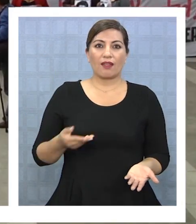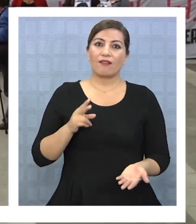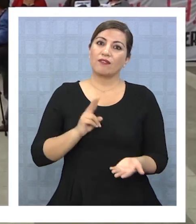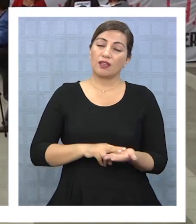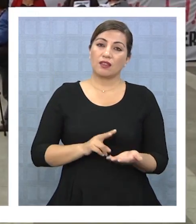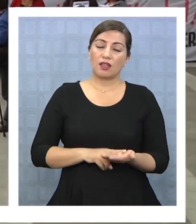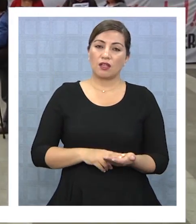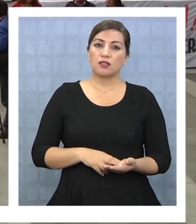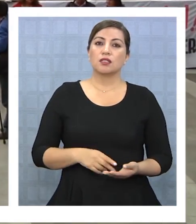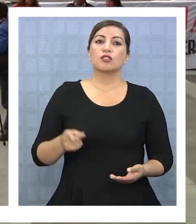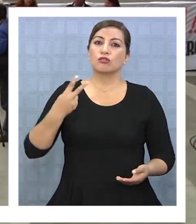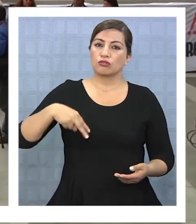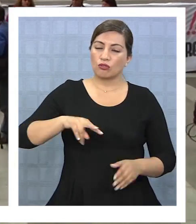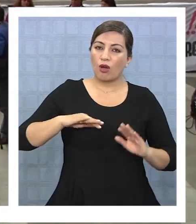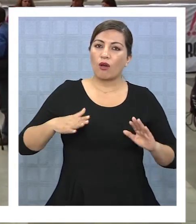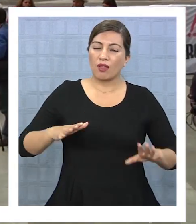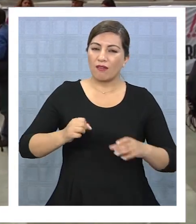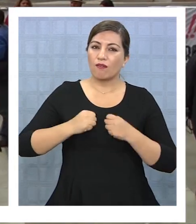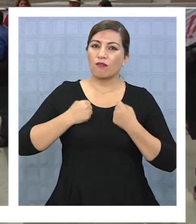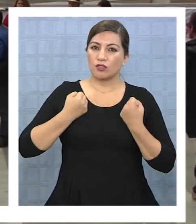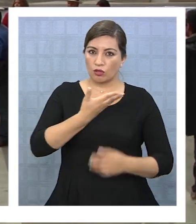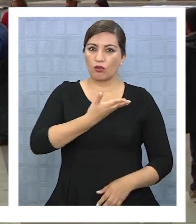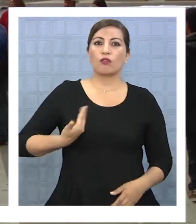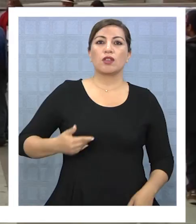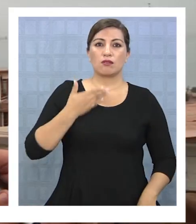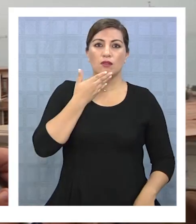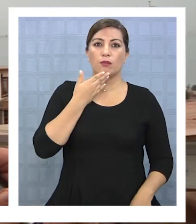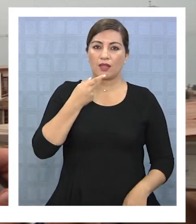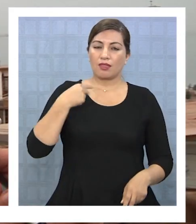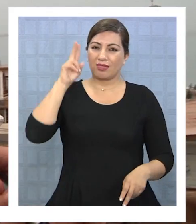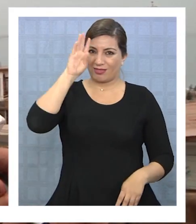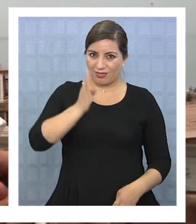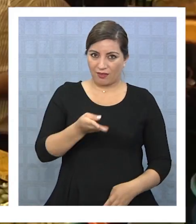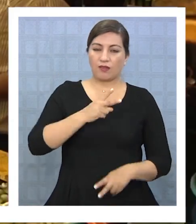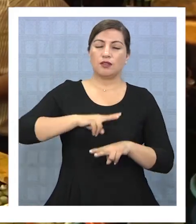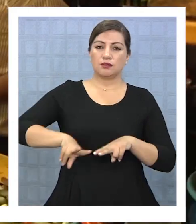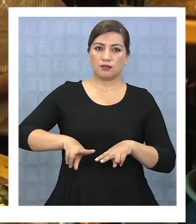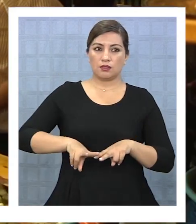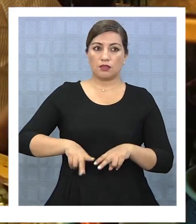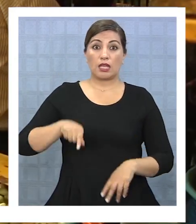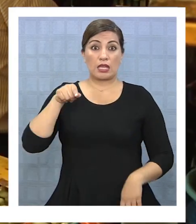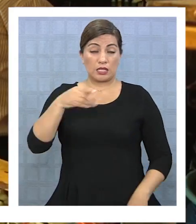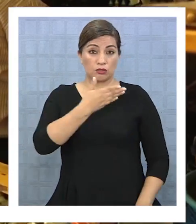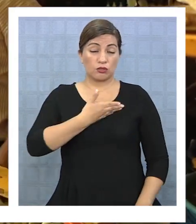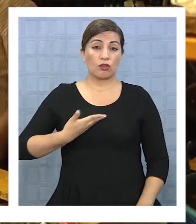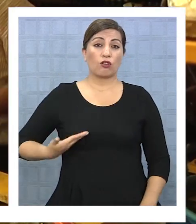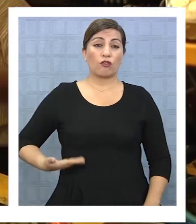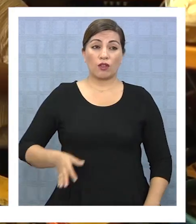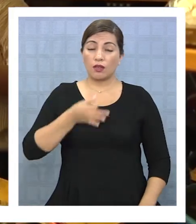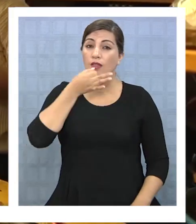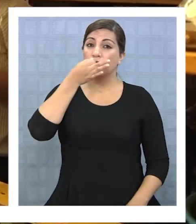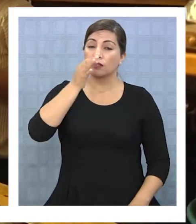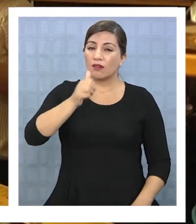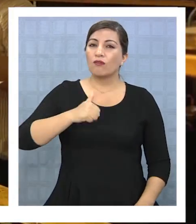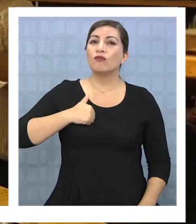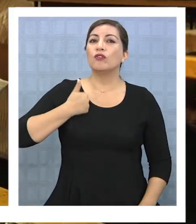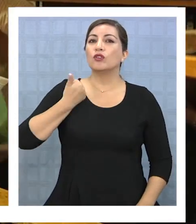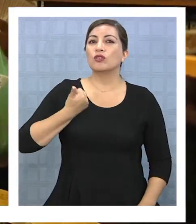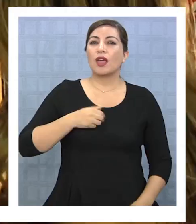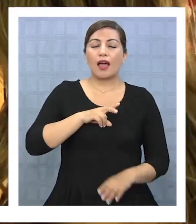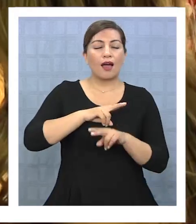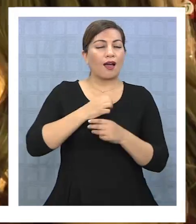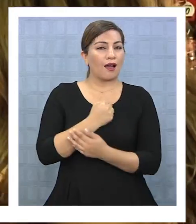lógicamente no vamos a tener resultados y por eso hay hacer esfuerzos importantes y el gobierno también debería realizarlo. Sin embargo, desde el gobierno se expresa la